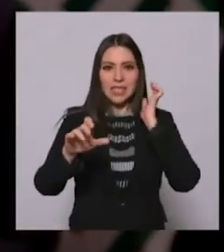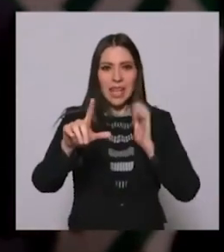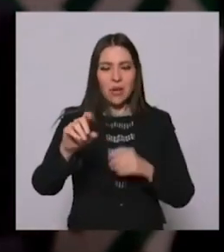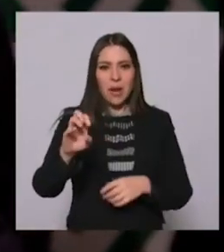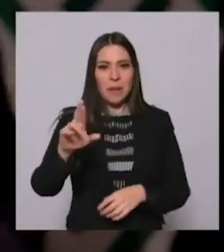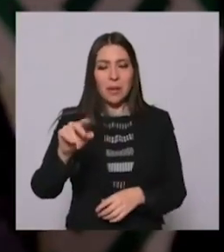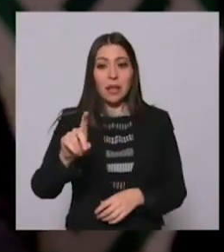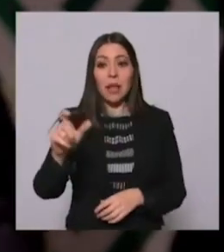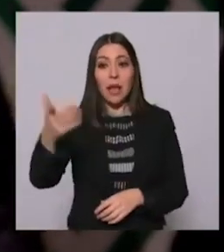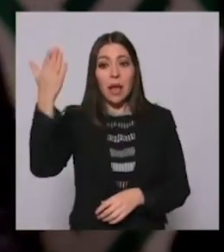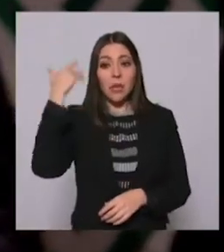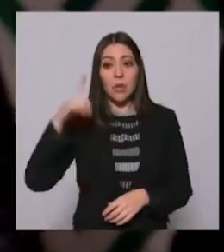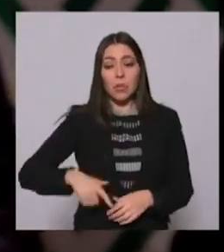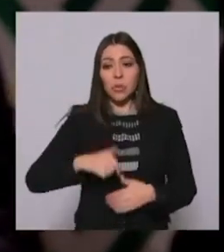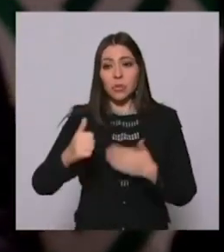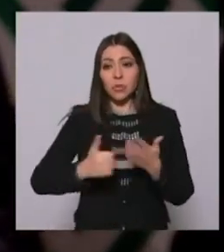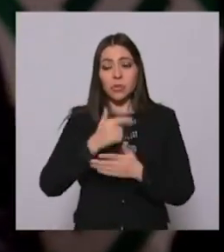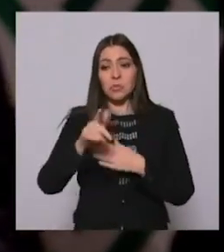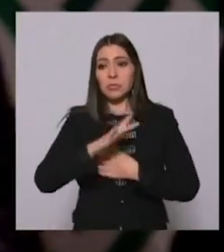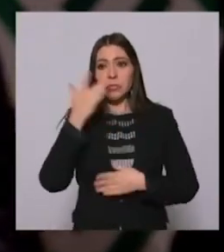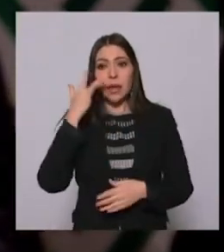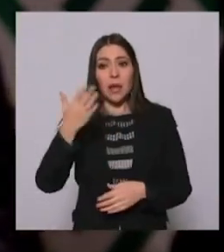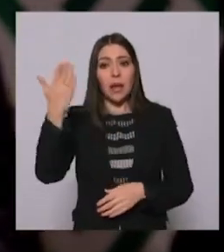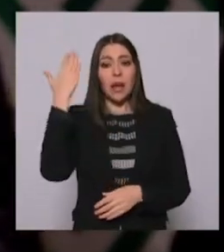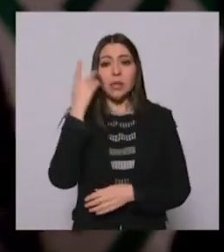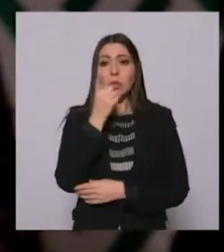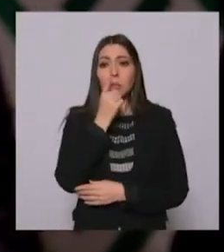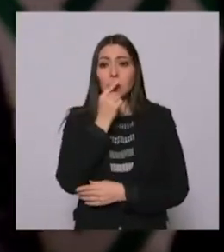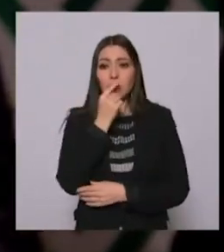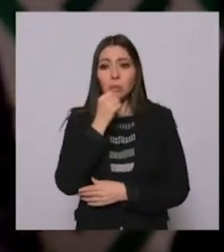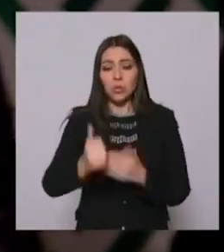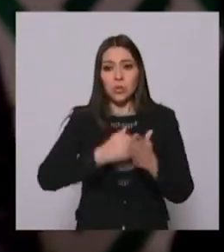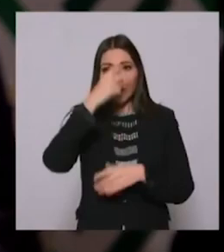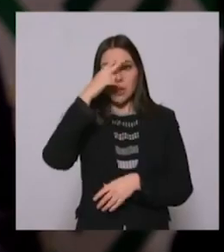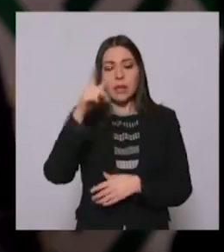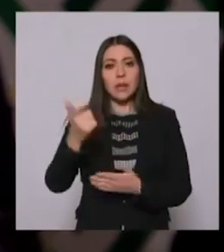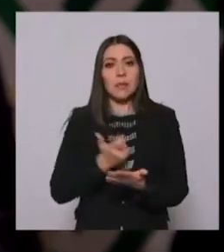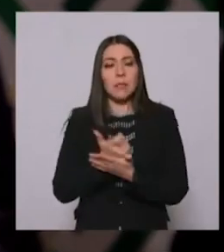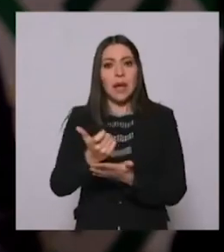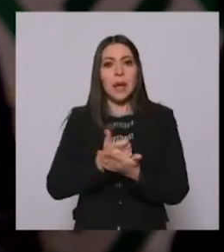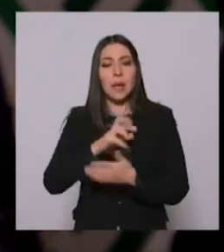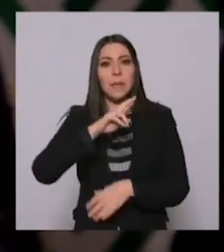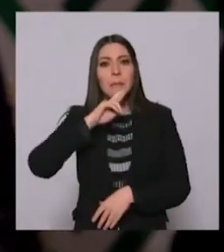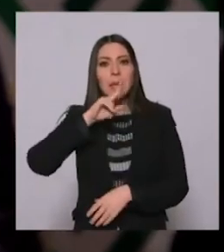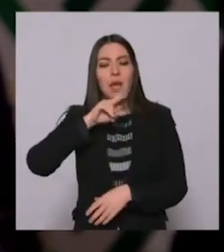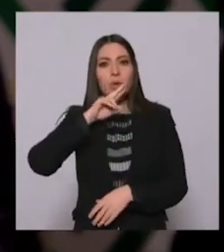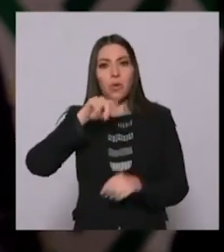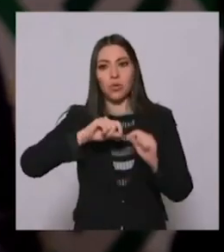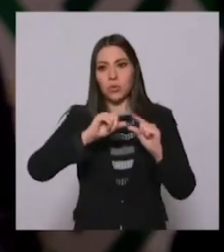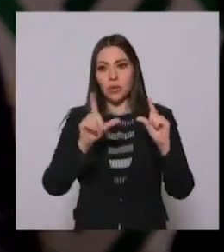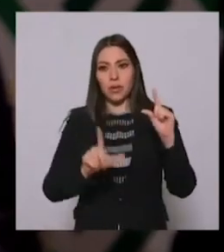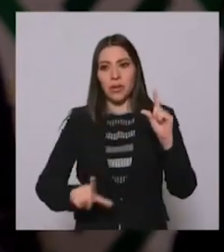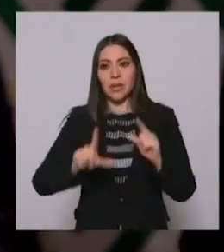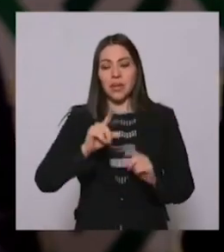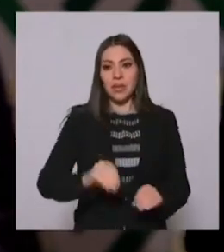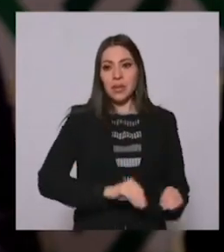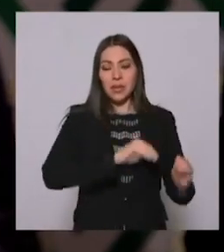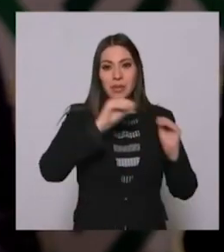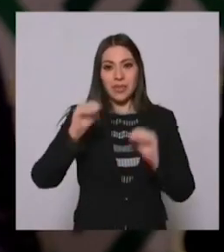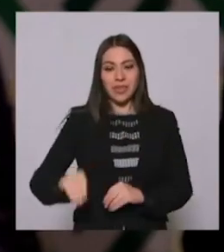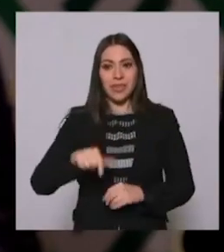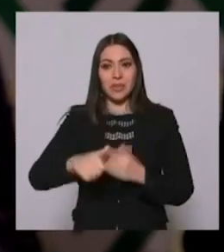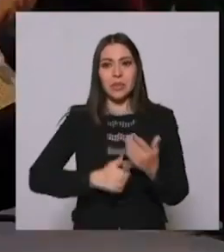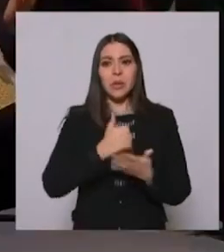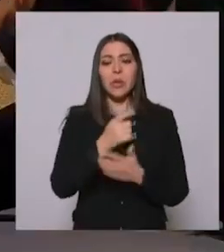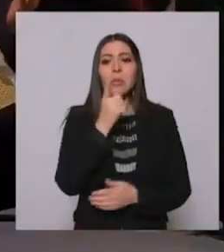la Ciudad de México era una de las mejores pagadas en todo el país. Cuando llegamos a la ciudad, la policía de la Ciudad